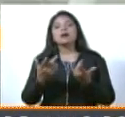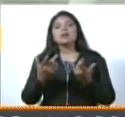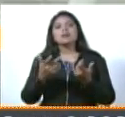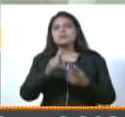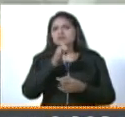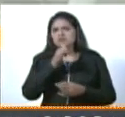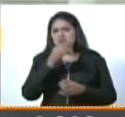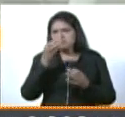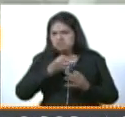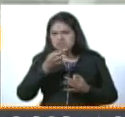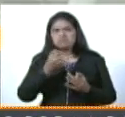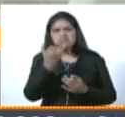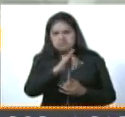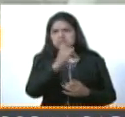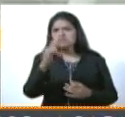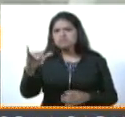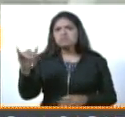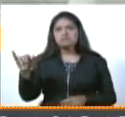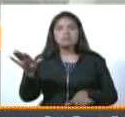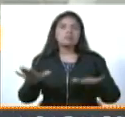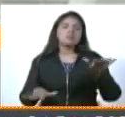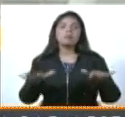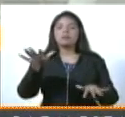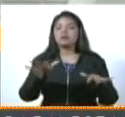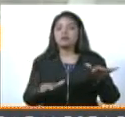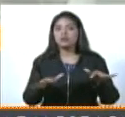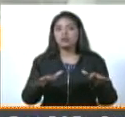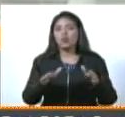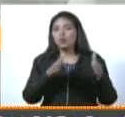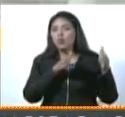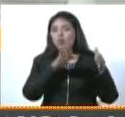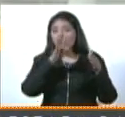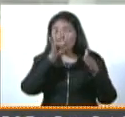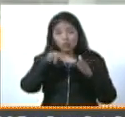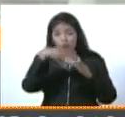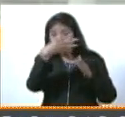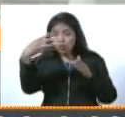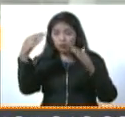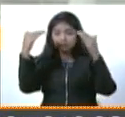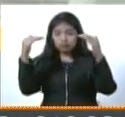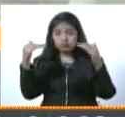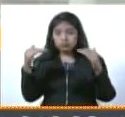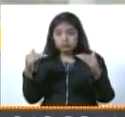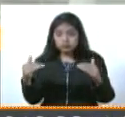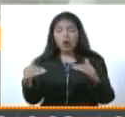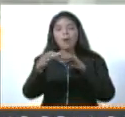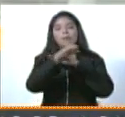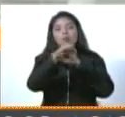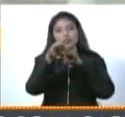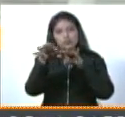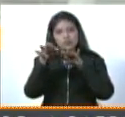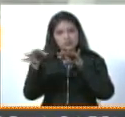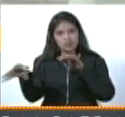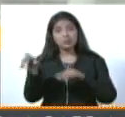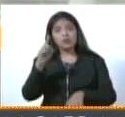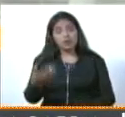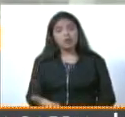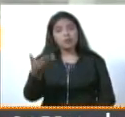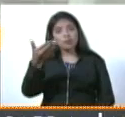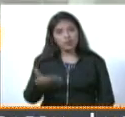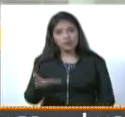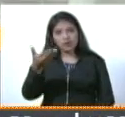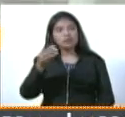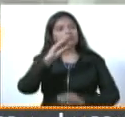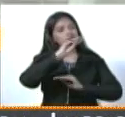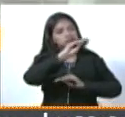de forma itinerante de acuerdo con una ruta establecida por cada municipio. Y es importante, le hacemos